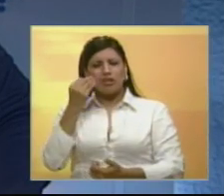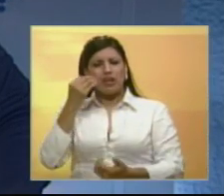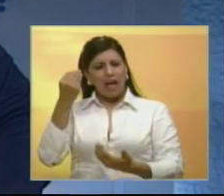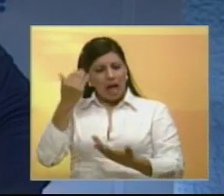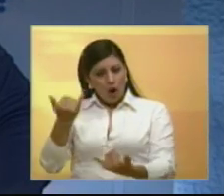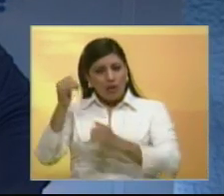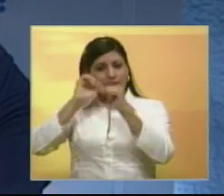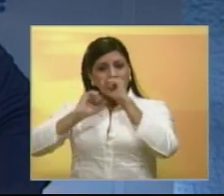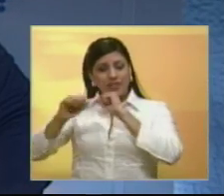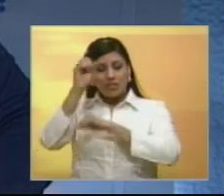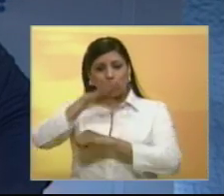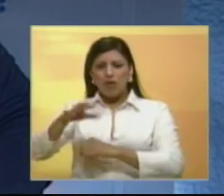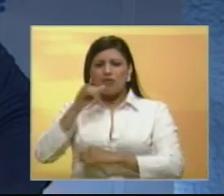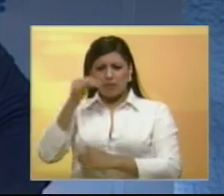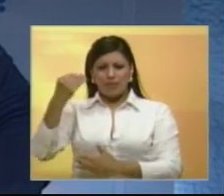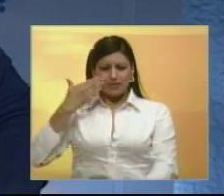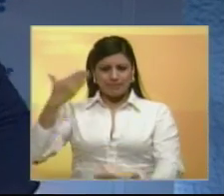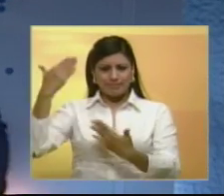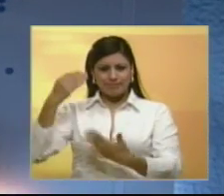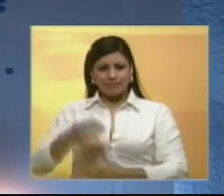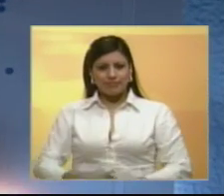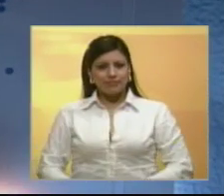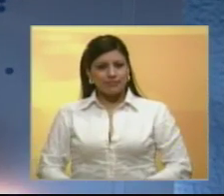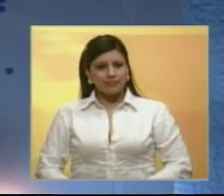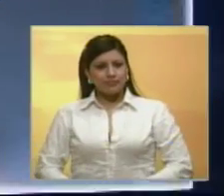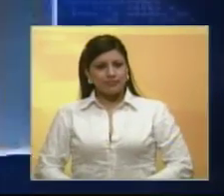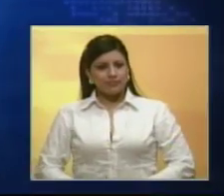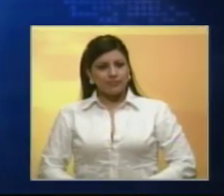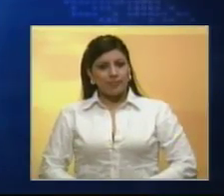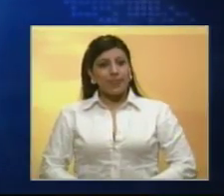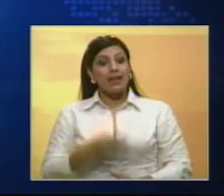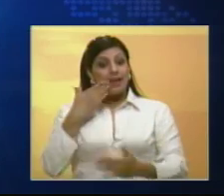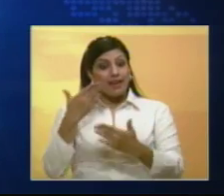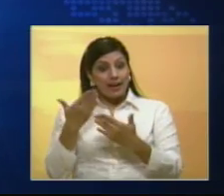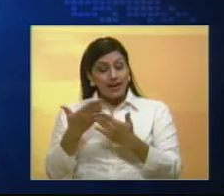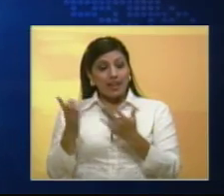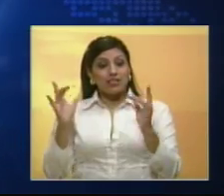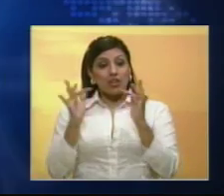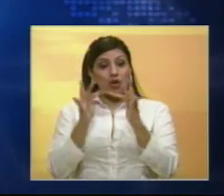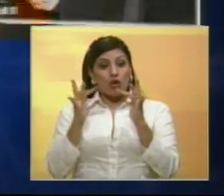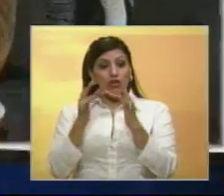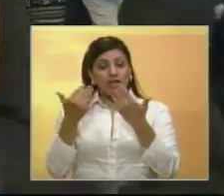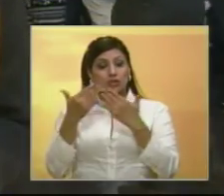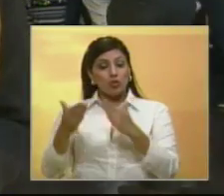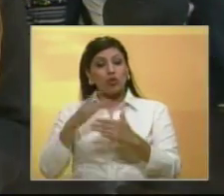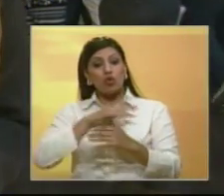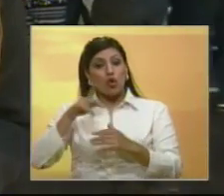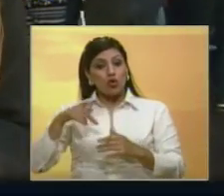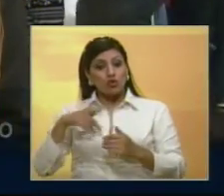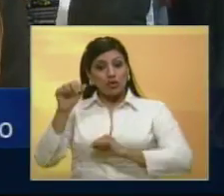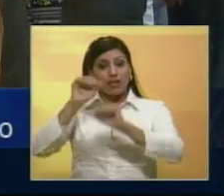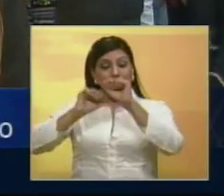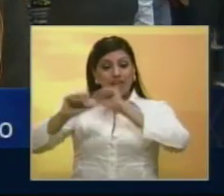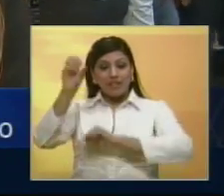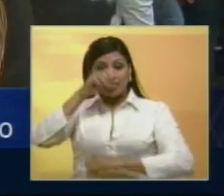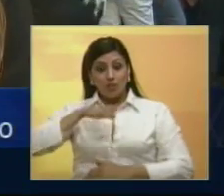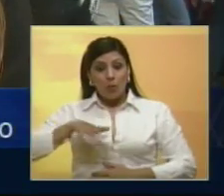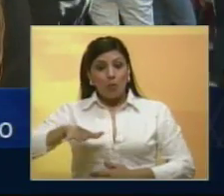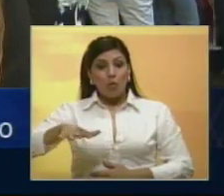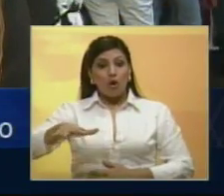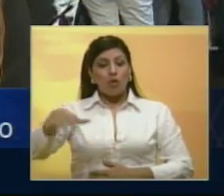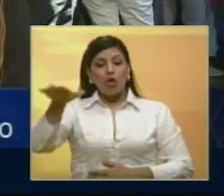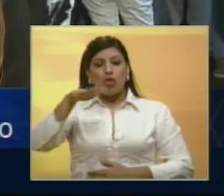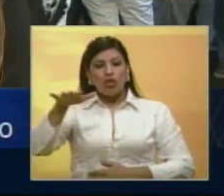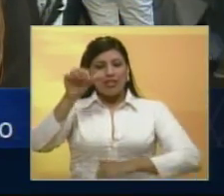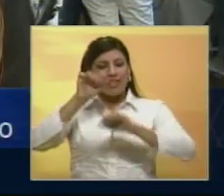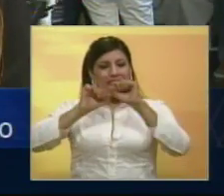la Defensoría del Pueblo, nos informa más. Adelante, Diana. Gracias por el pase desde los estudios. Nos encontramos en la Defensoría del Pueblo, donde